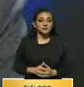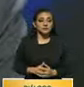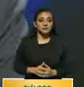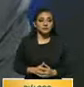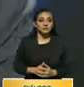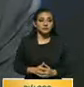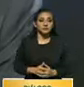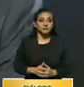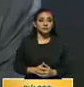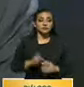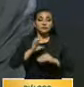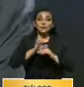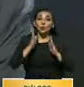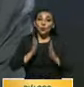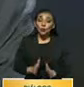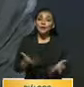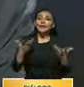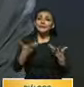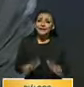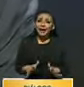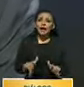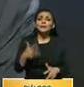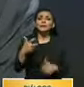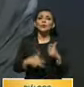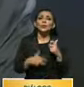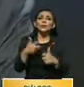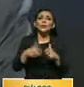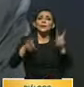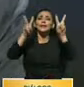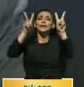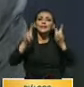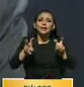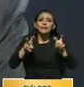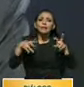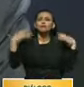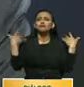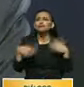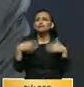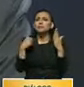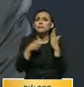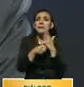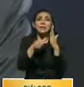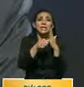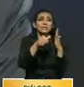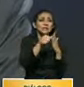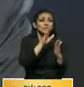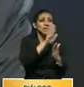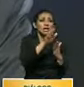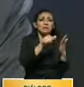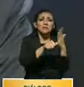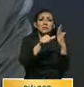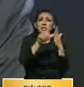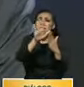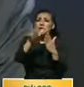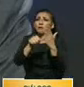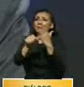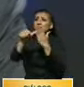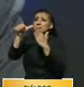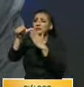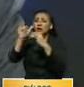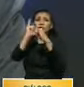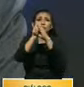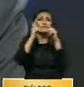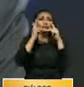Bueno, los ecuatorianos tenemos un gravísimo problema con las decenas de ministerios y cientos de entidades públicas y